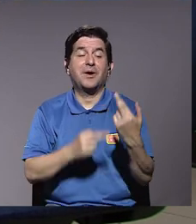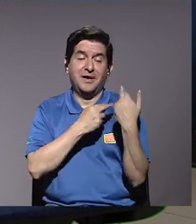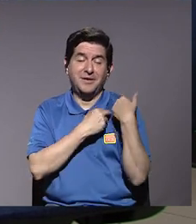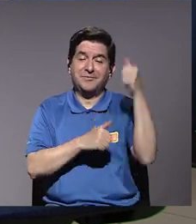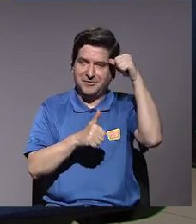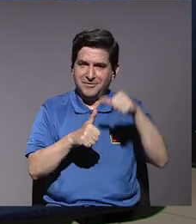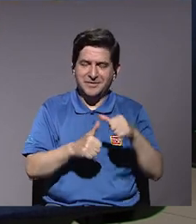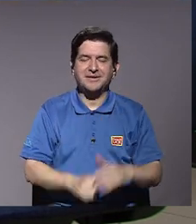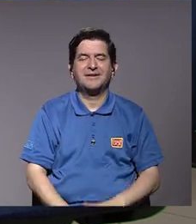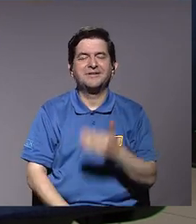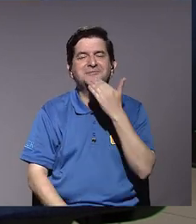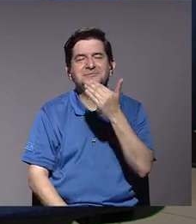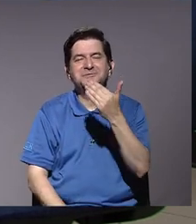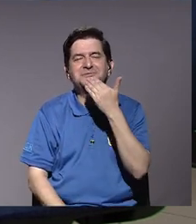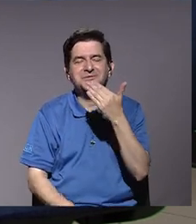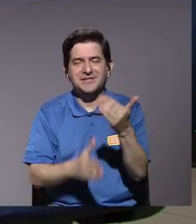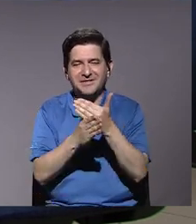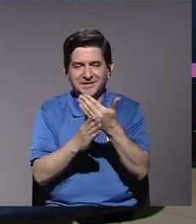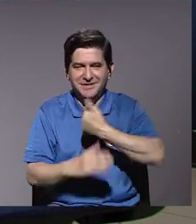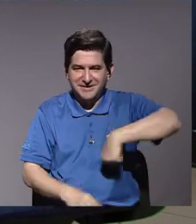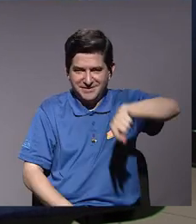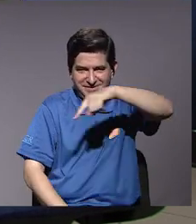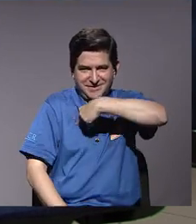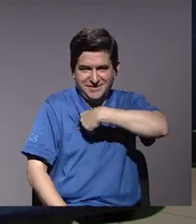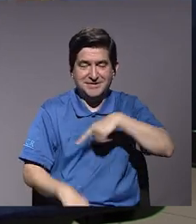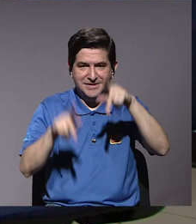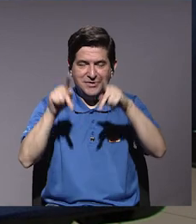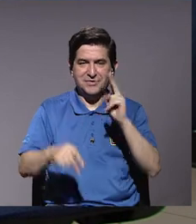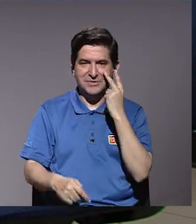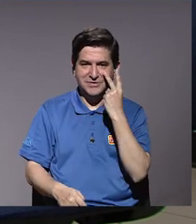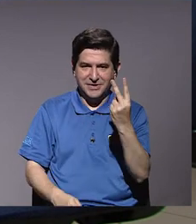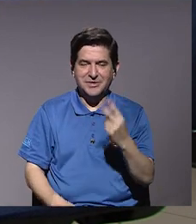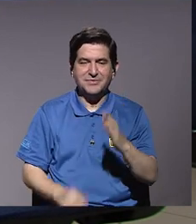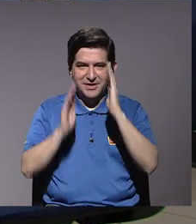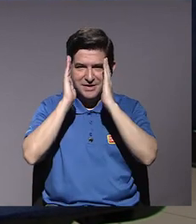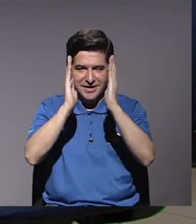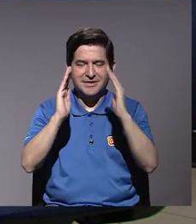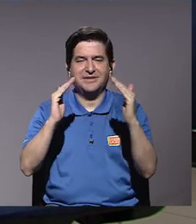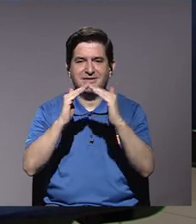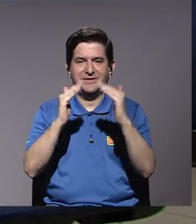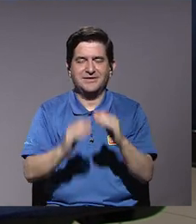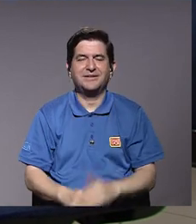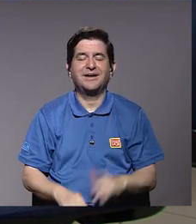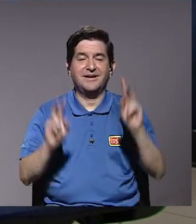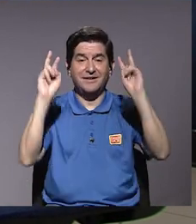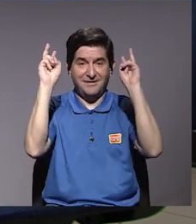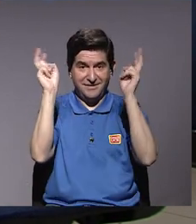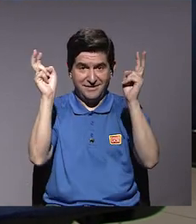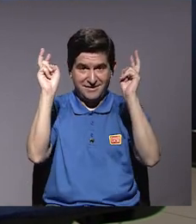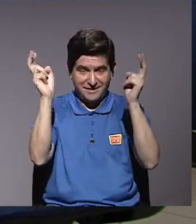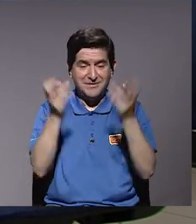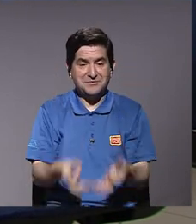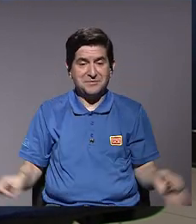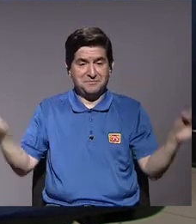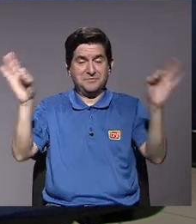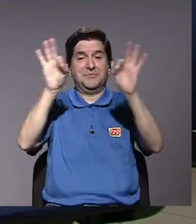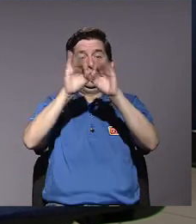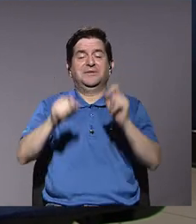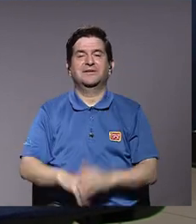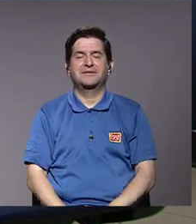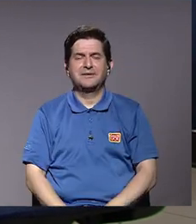¿verdad?, también con los deberes. Muchísimas gracias por compartir con nosotros, con las personas que nos ven y nos escuchan en casa, acerca de este